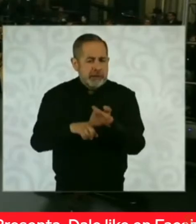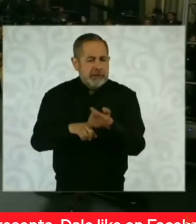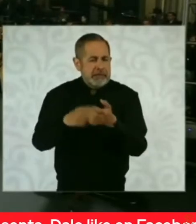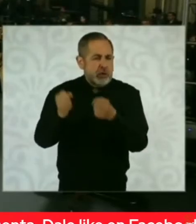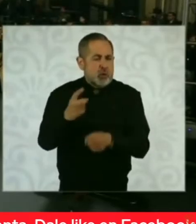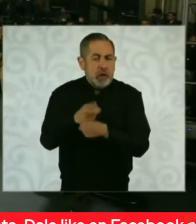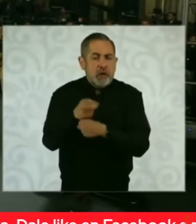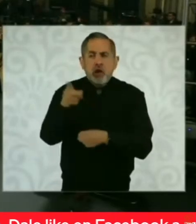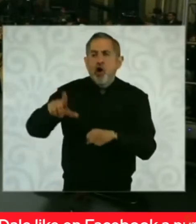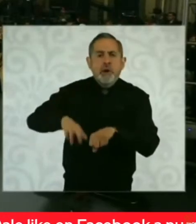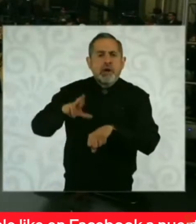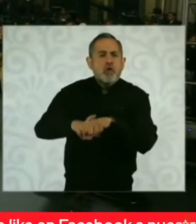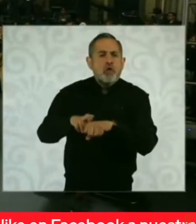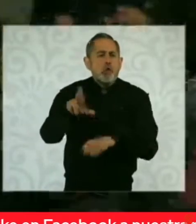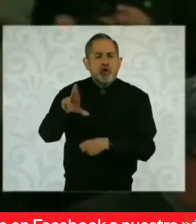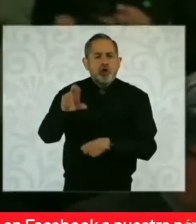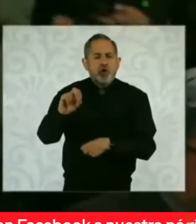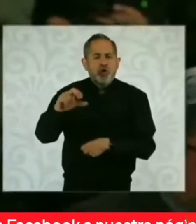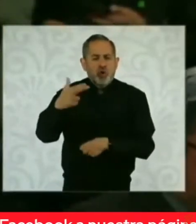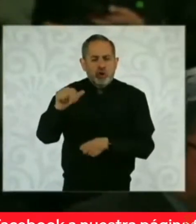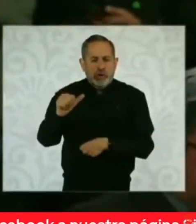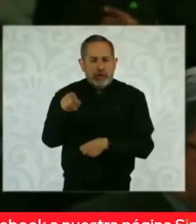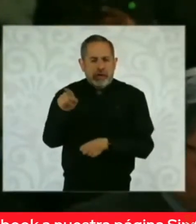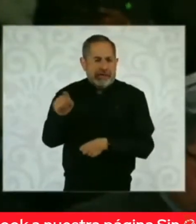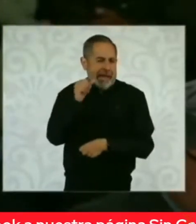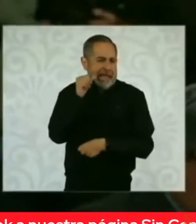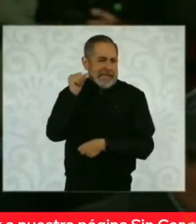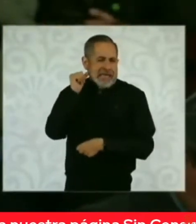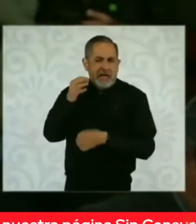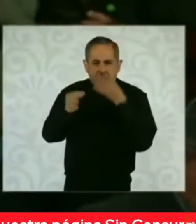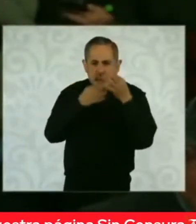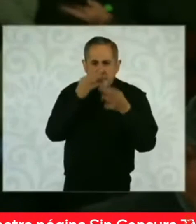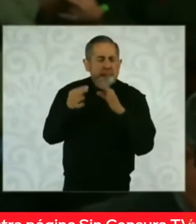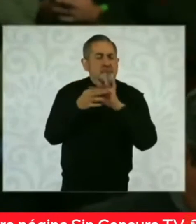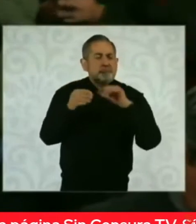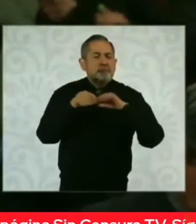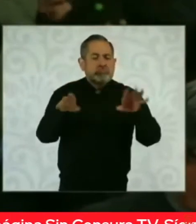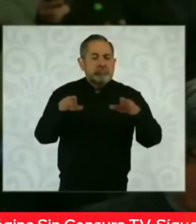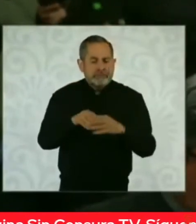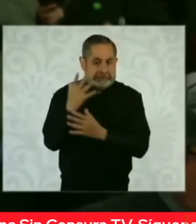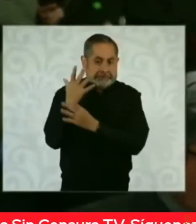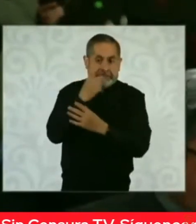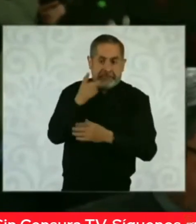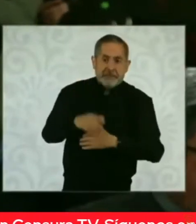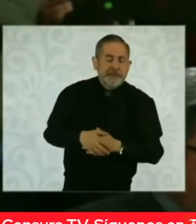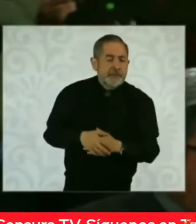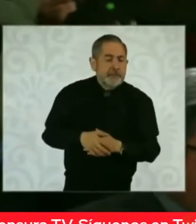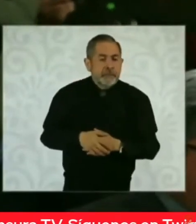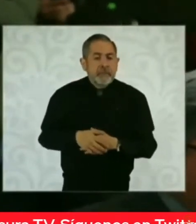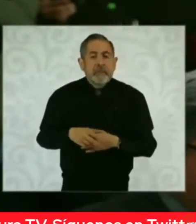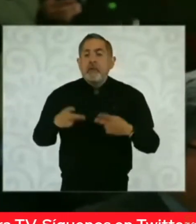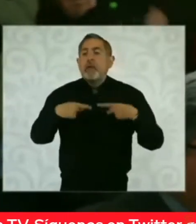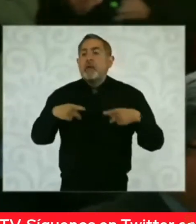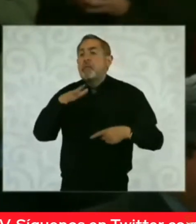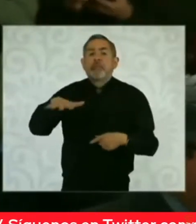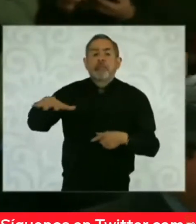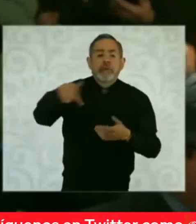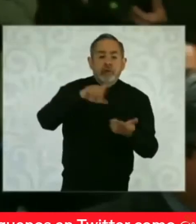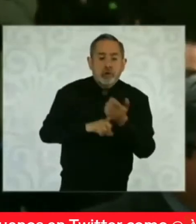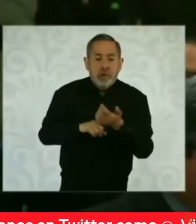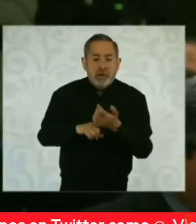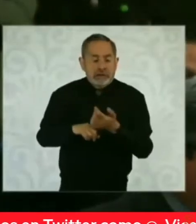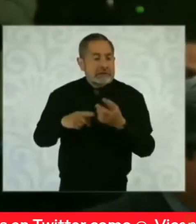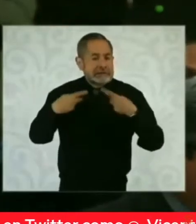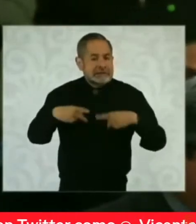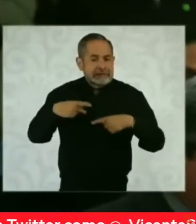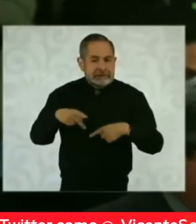gobernador Rubén Rocha. Ayer dio algunas declaraciones, la cito: el pueblo quita y no alguien